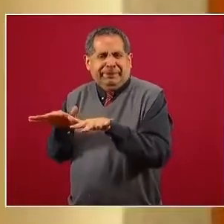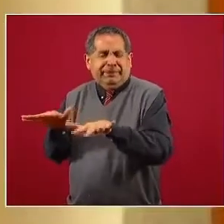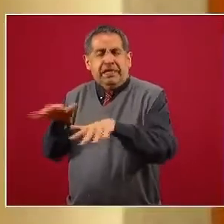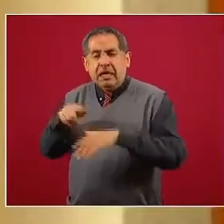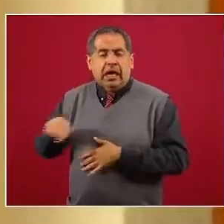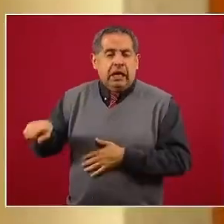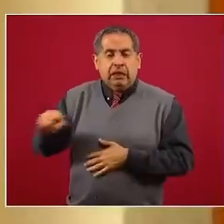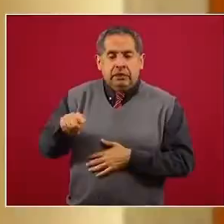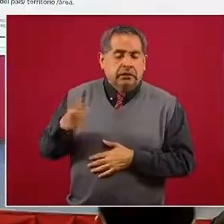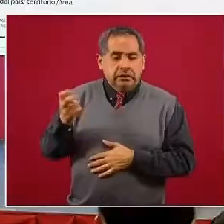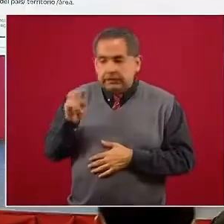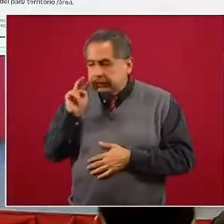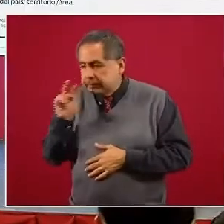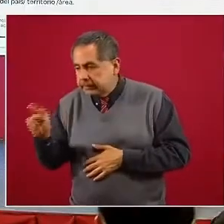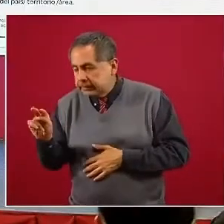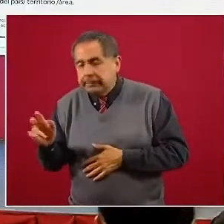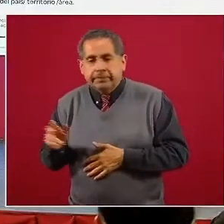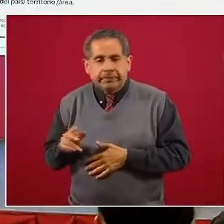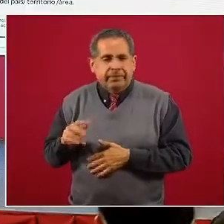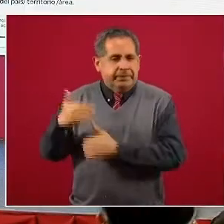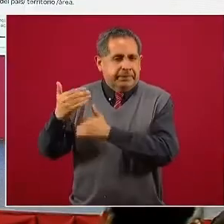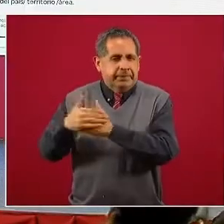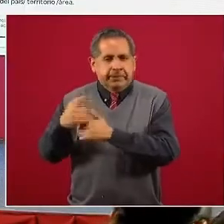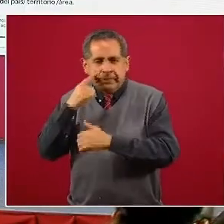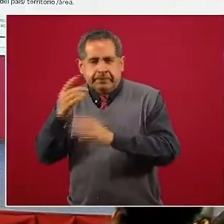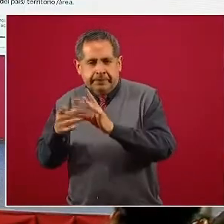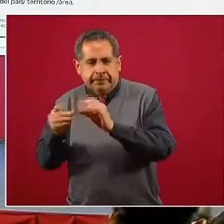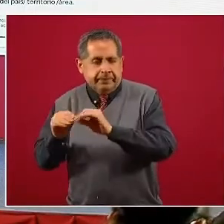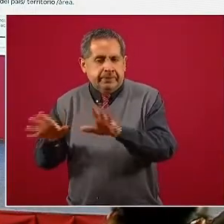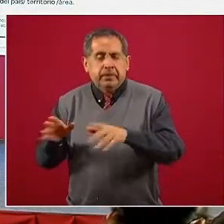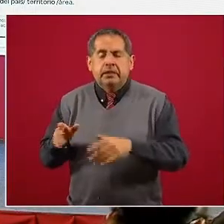y observaremos en la siguiente diapositiva